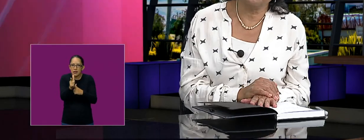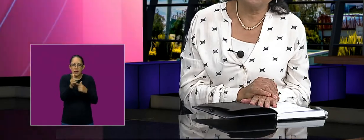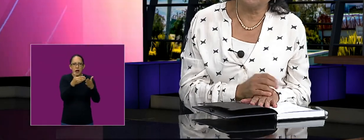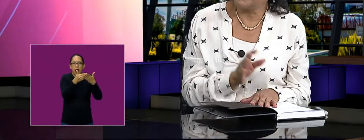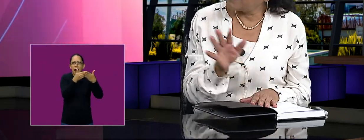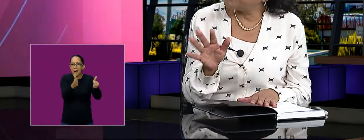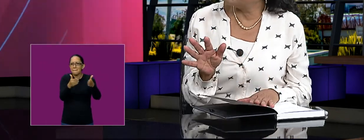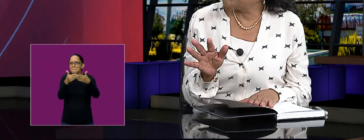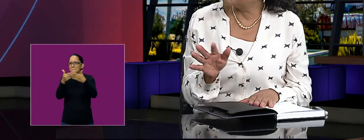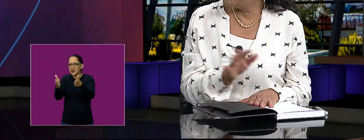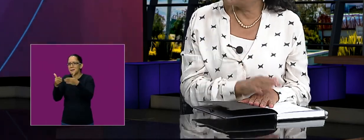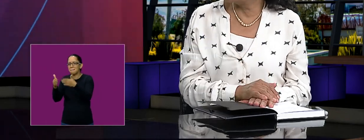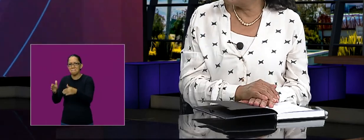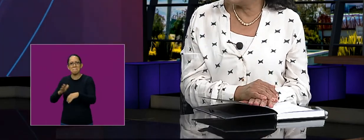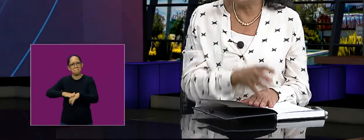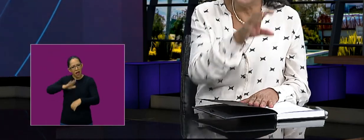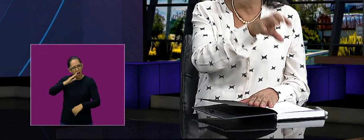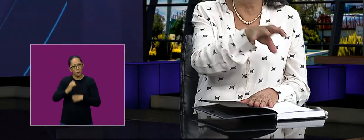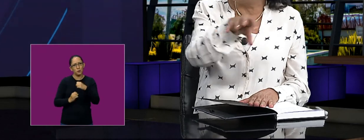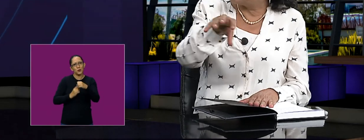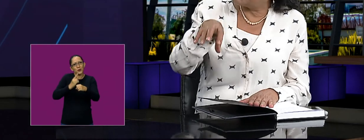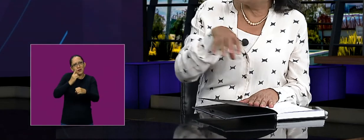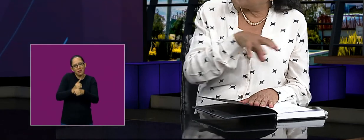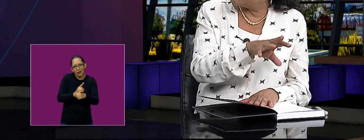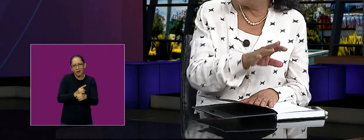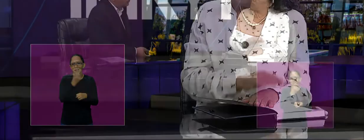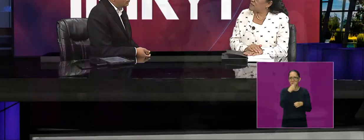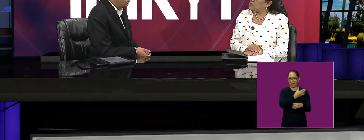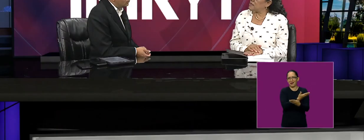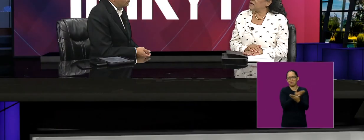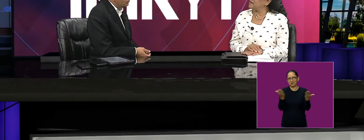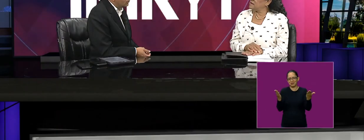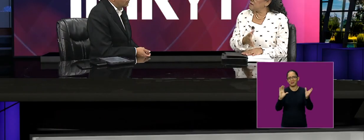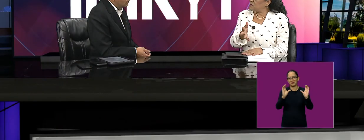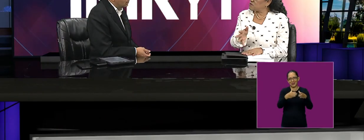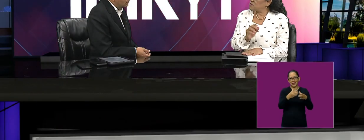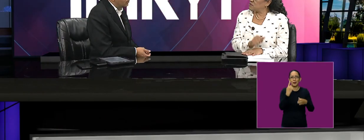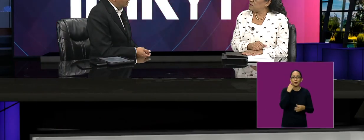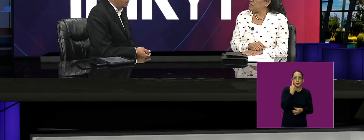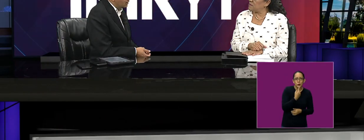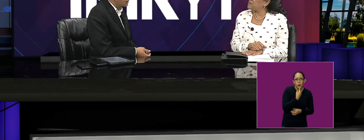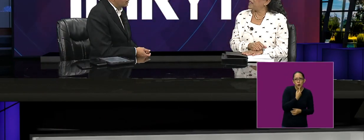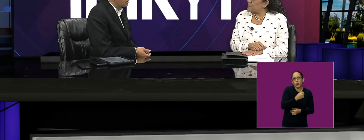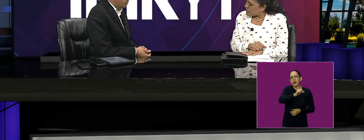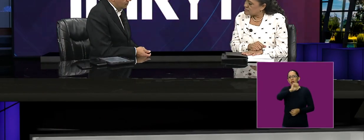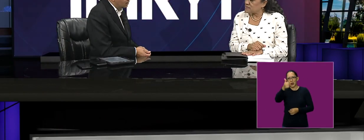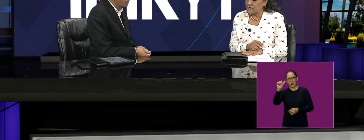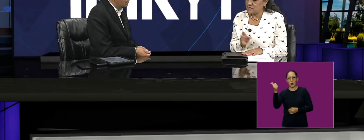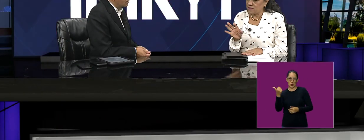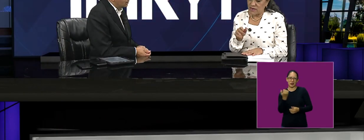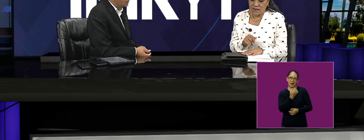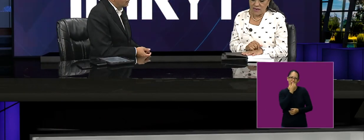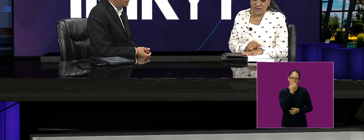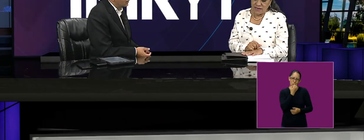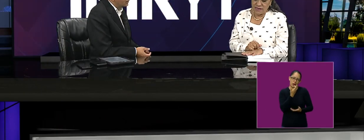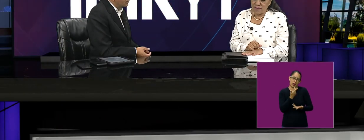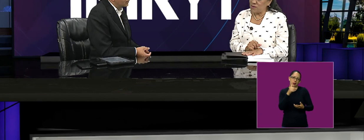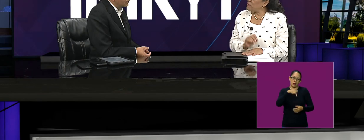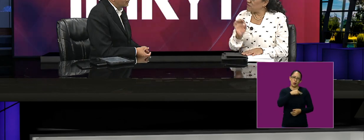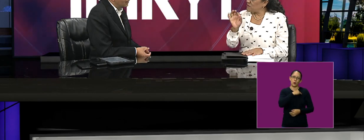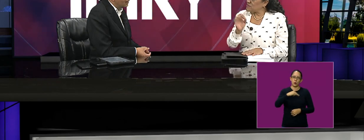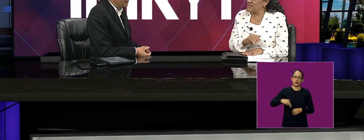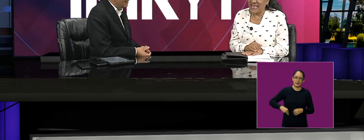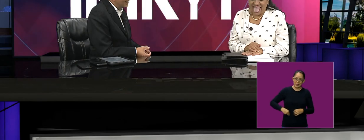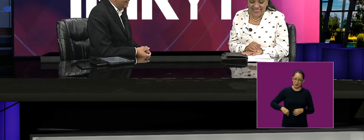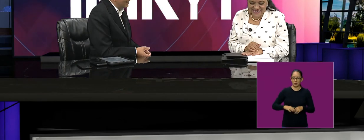Campos de oportunidad para el desarrollo y formación. Y en otras, en otras, en otros planteles, ahí se me va, ya